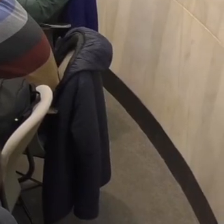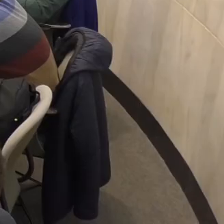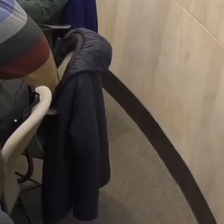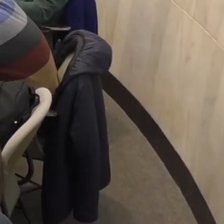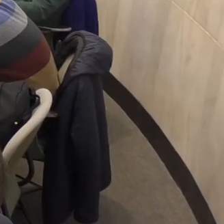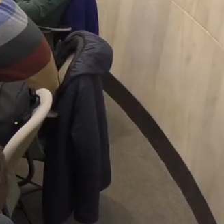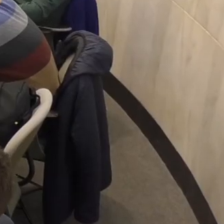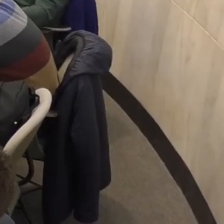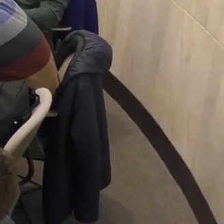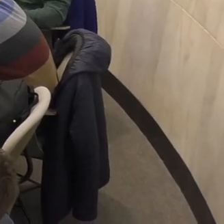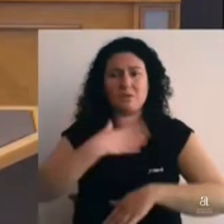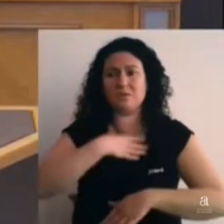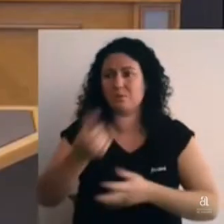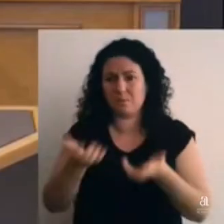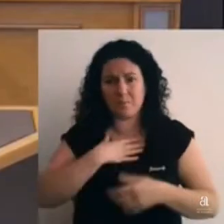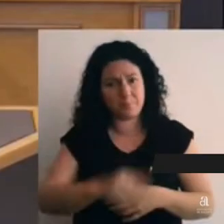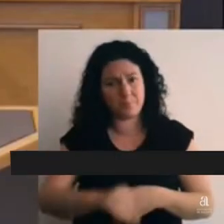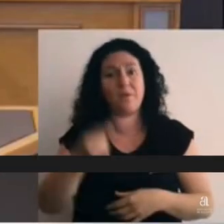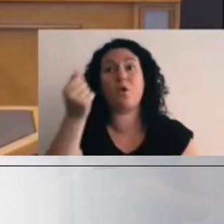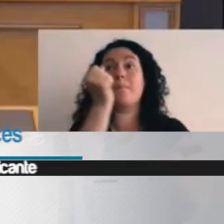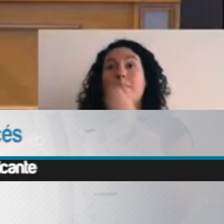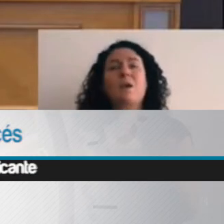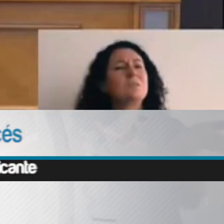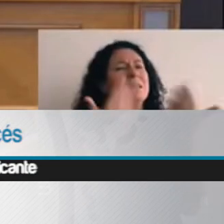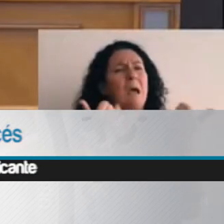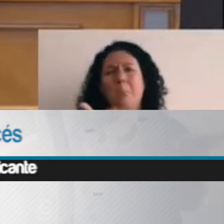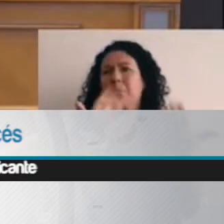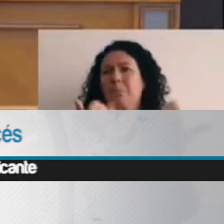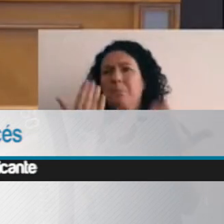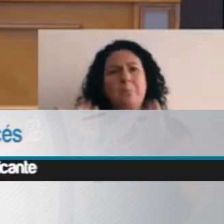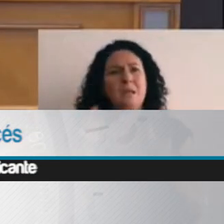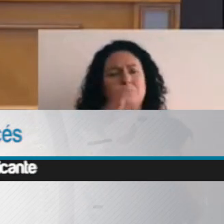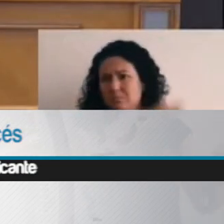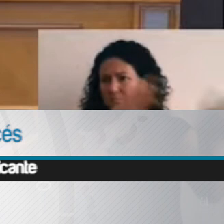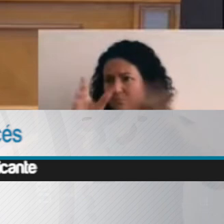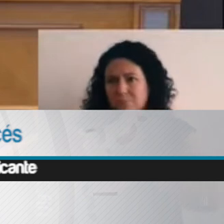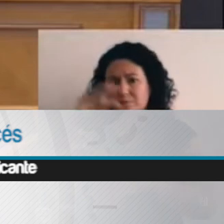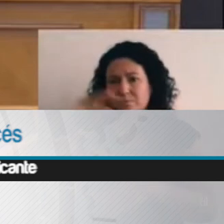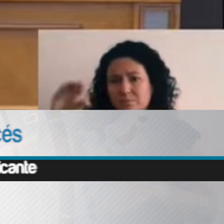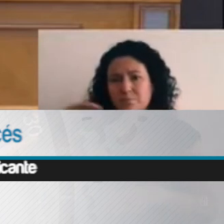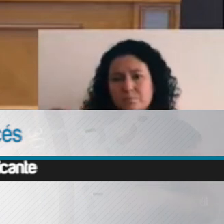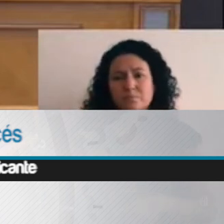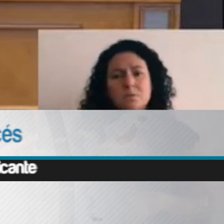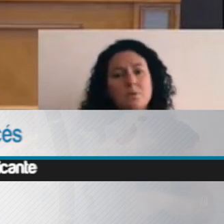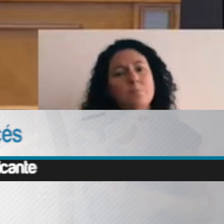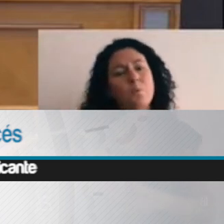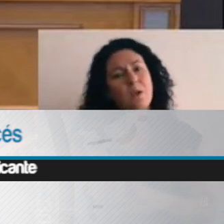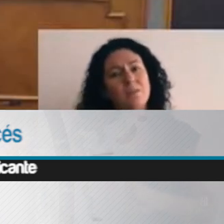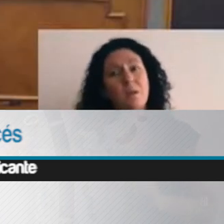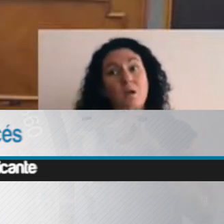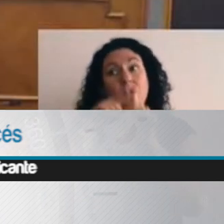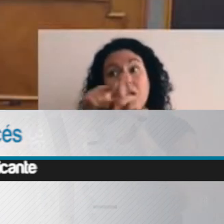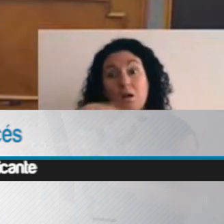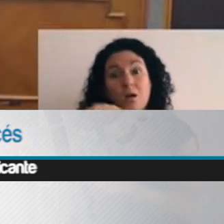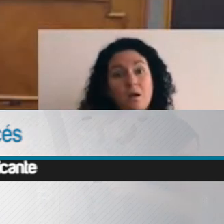del PSPB-PSOE. Sacar el dinero de los bancos improductivos, sacar el dinero de los bancos y darlo donde tiene que